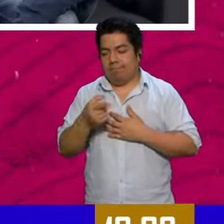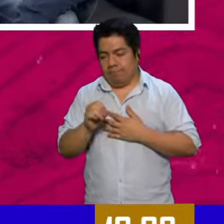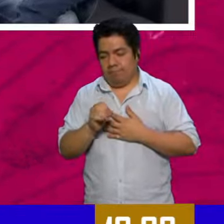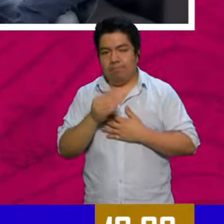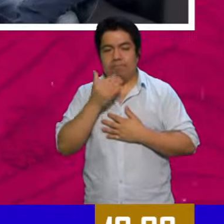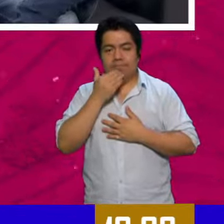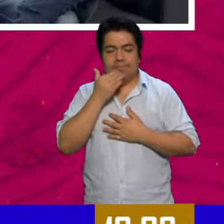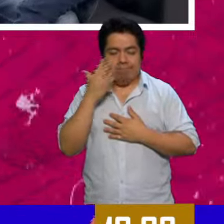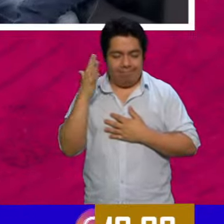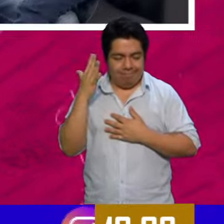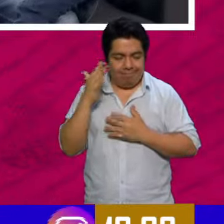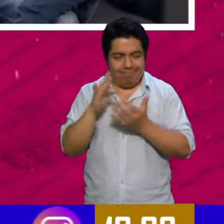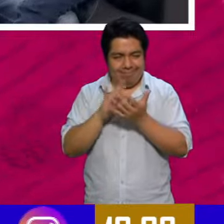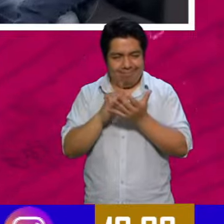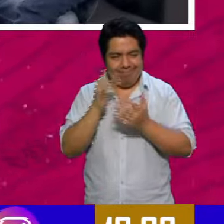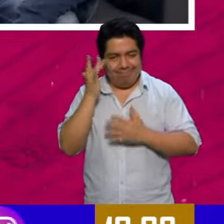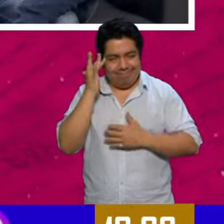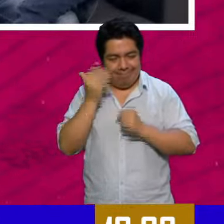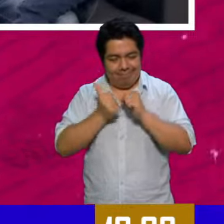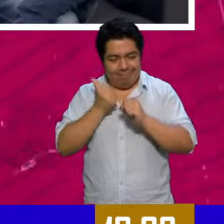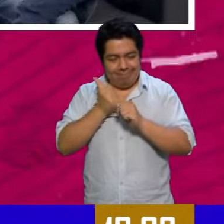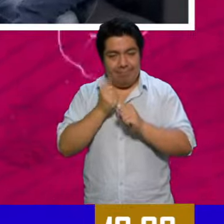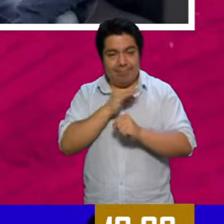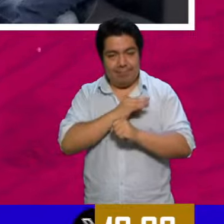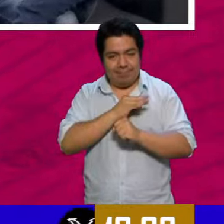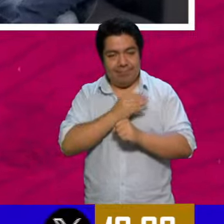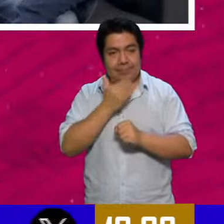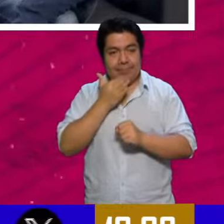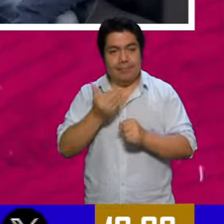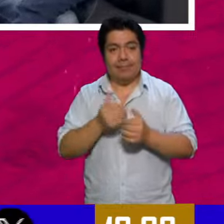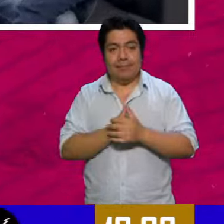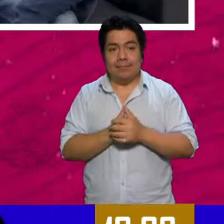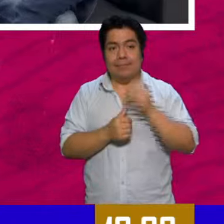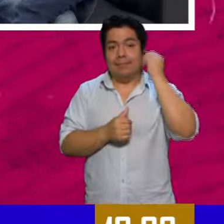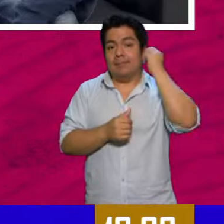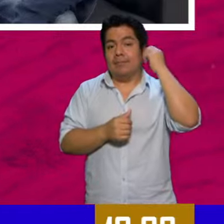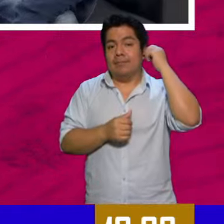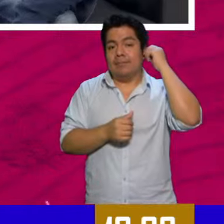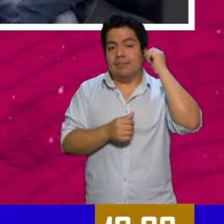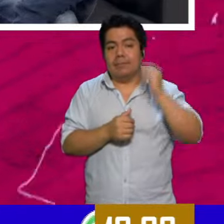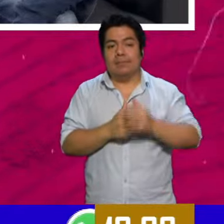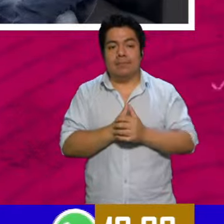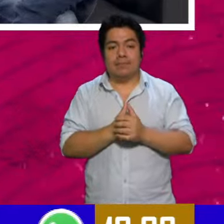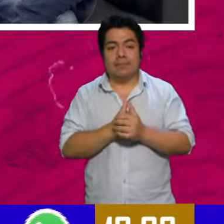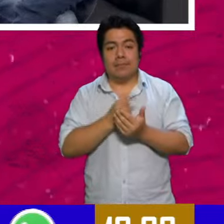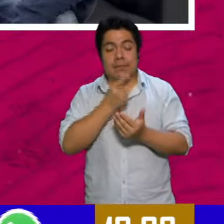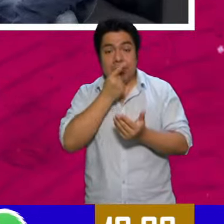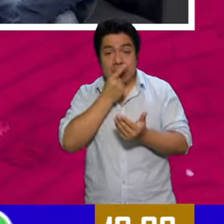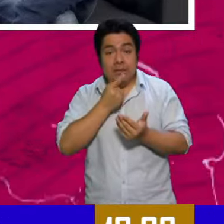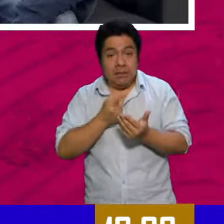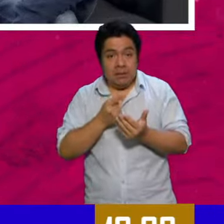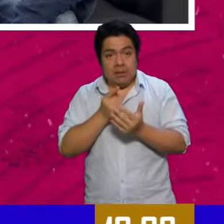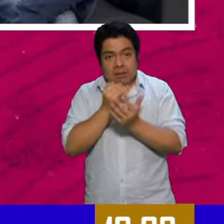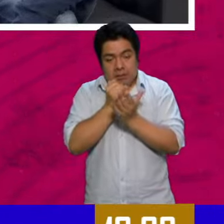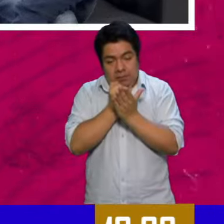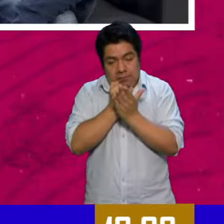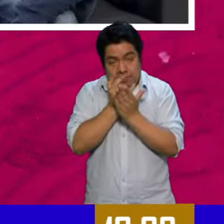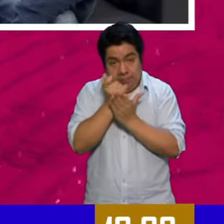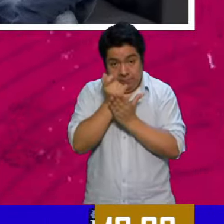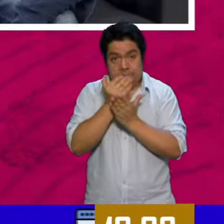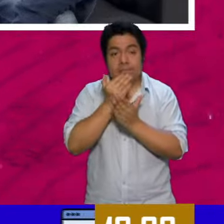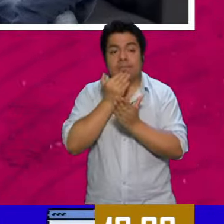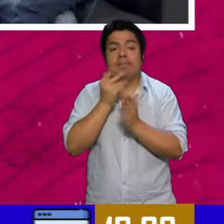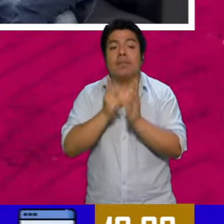Armando Campo, felicidades por este trabajo. Realmente nos sirve mucho a los contribuyentes.